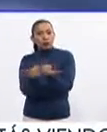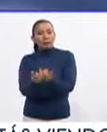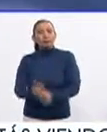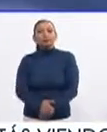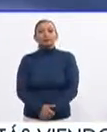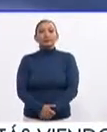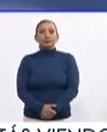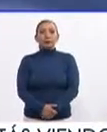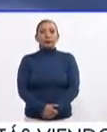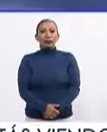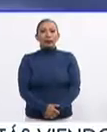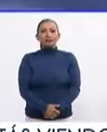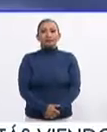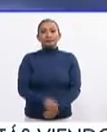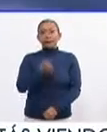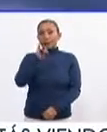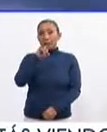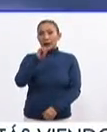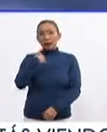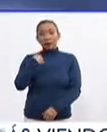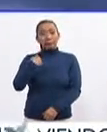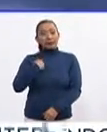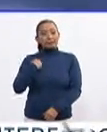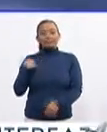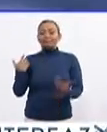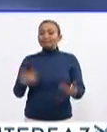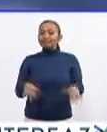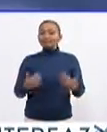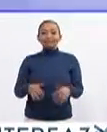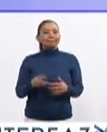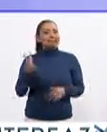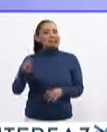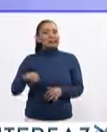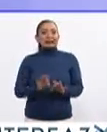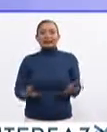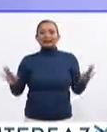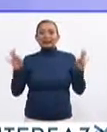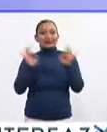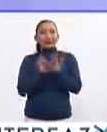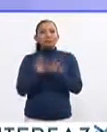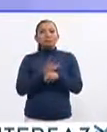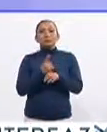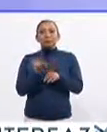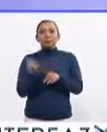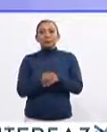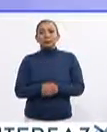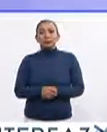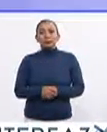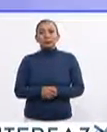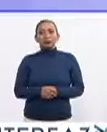tuyo? Bueno, pues el Politécnico para mí ha sido de vital importancia porque